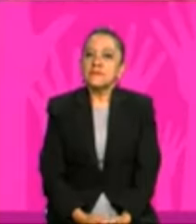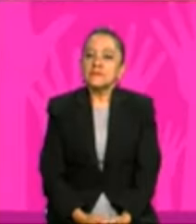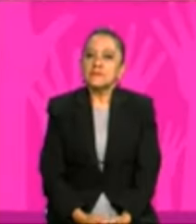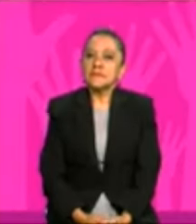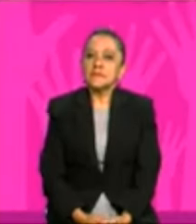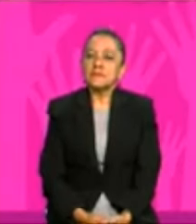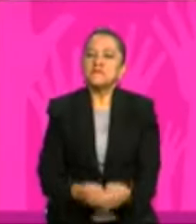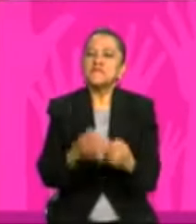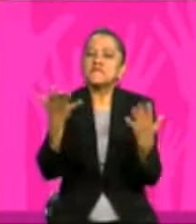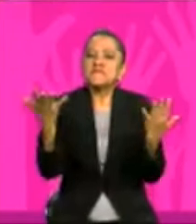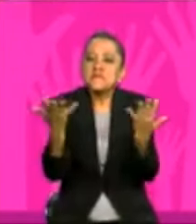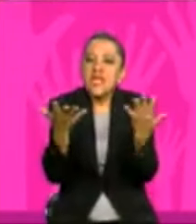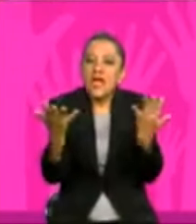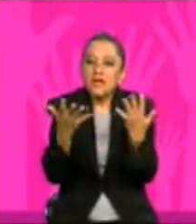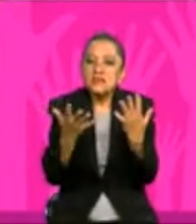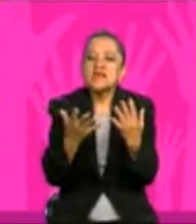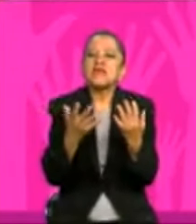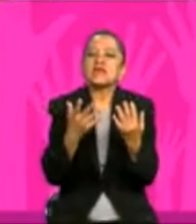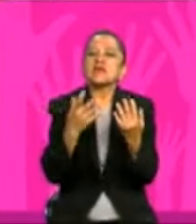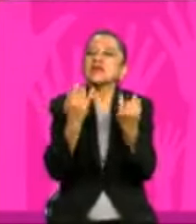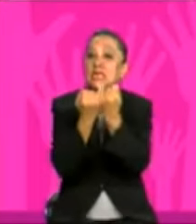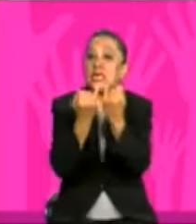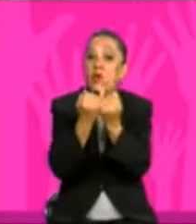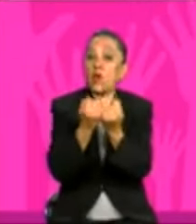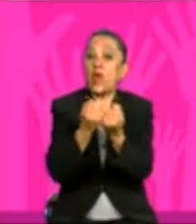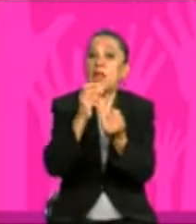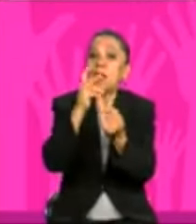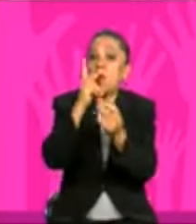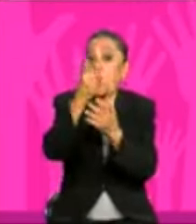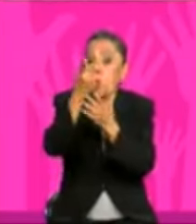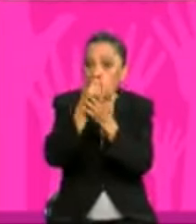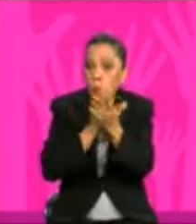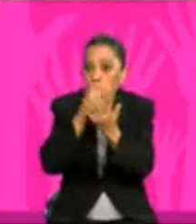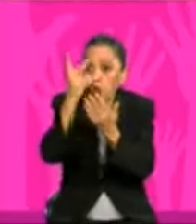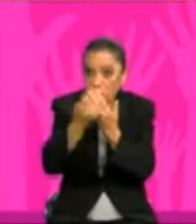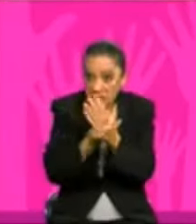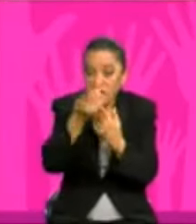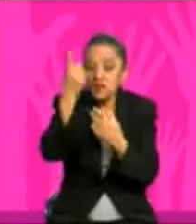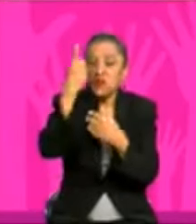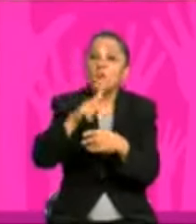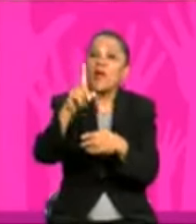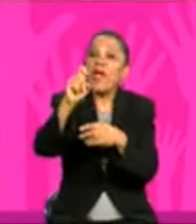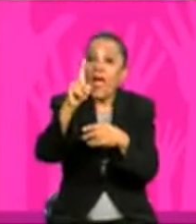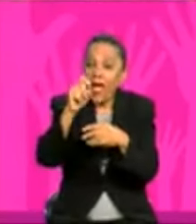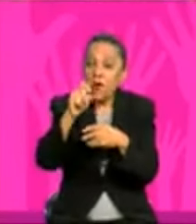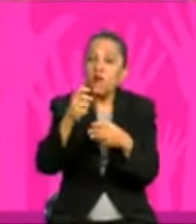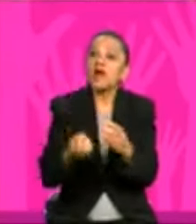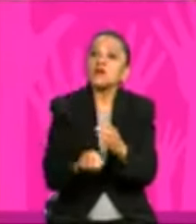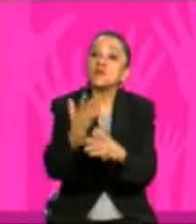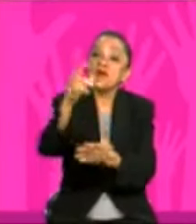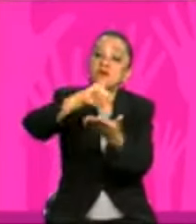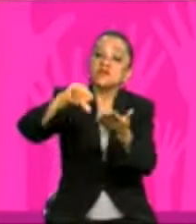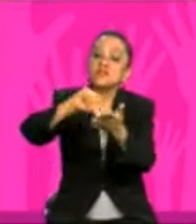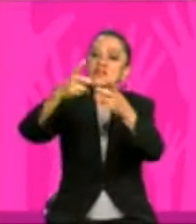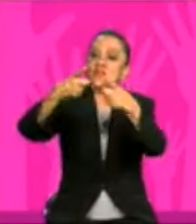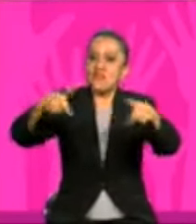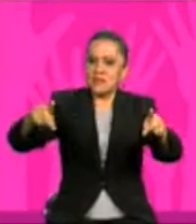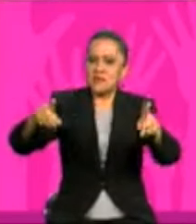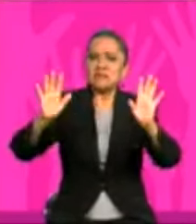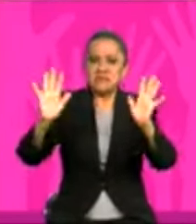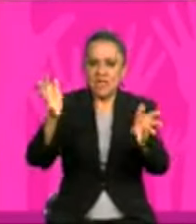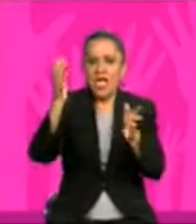Plan integral de infraestructura hidráulica, equipamiento para la creación de nuevos centros de desarrollo. Conozco muy bien